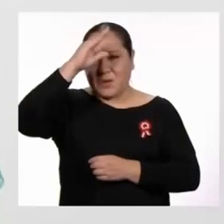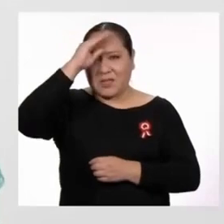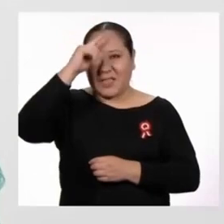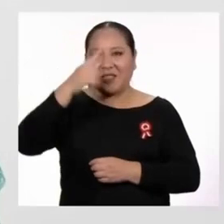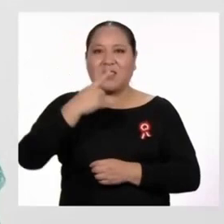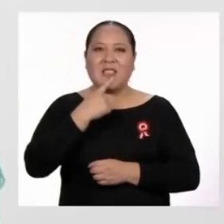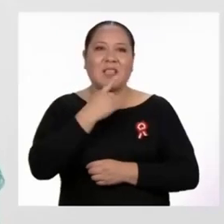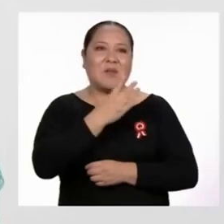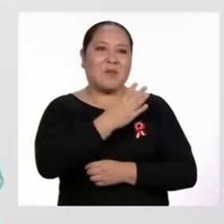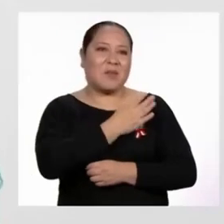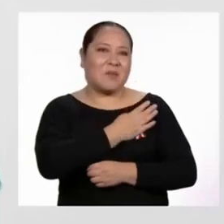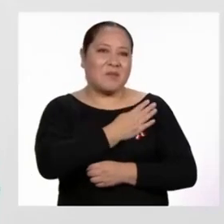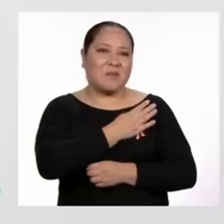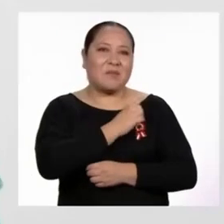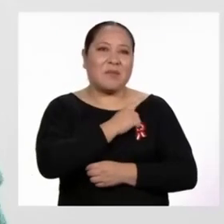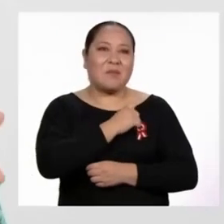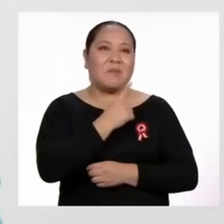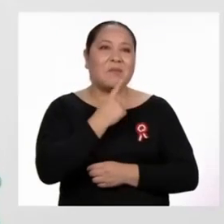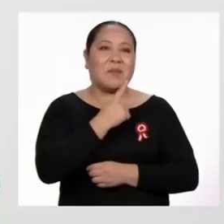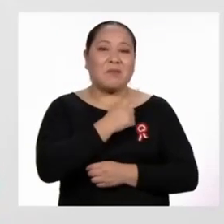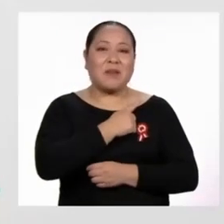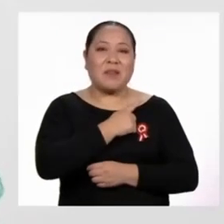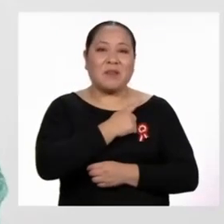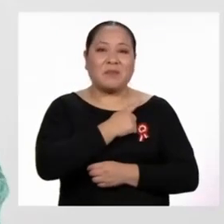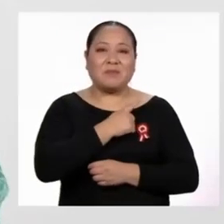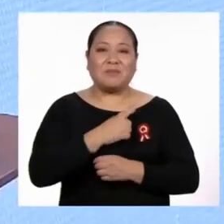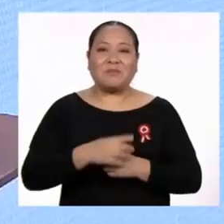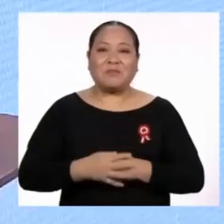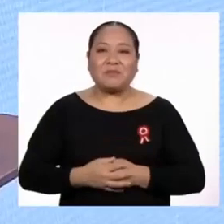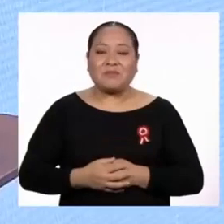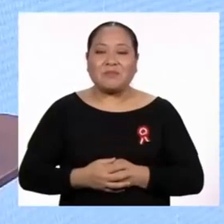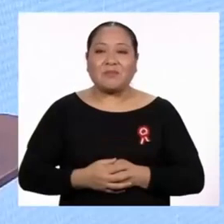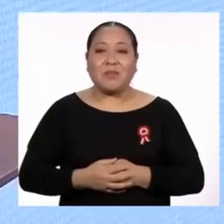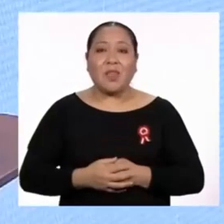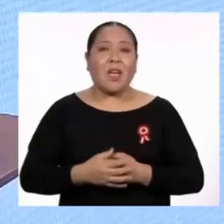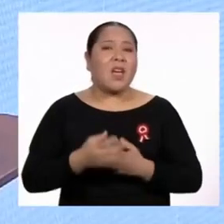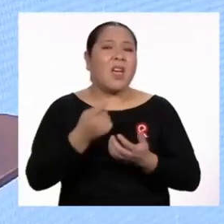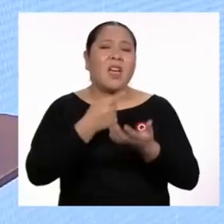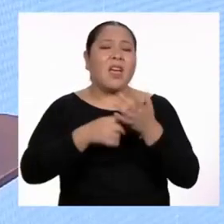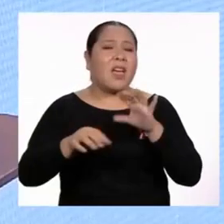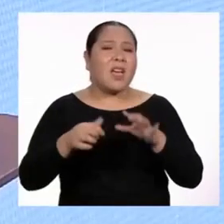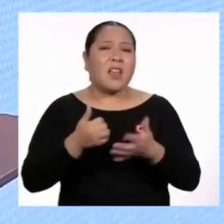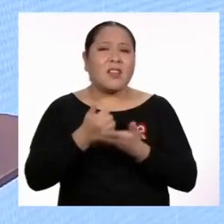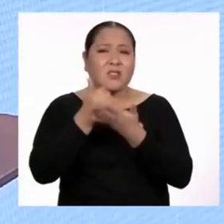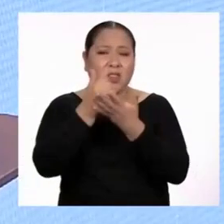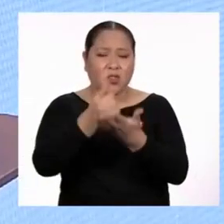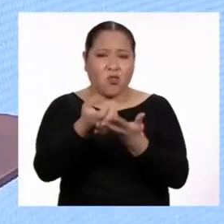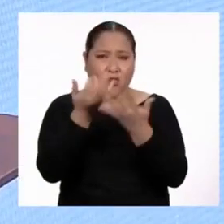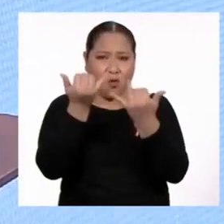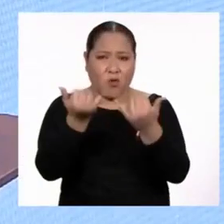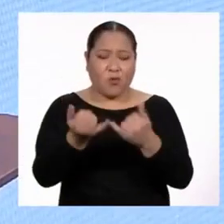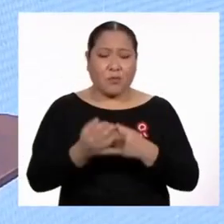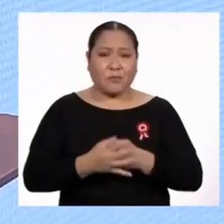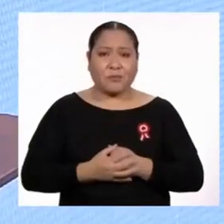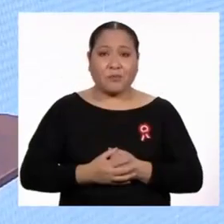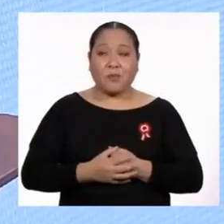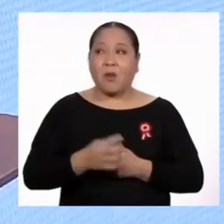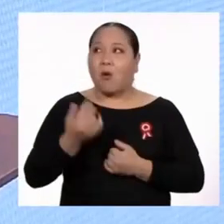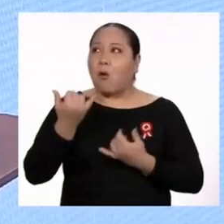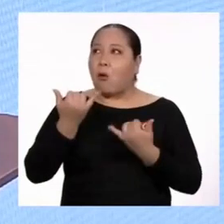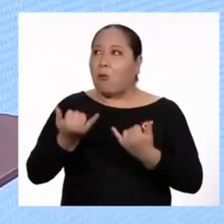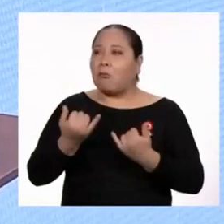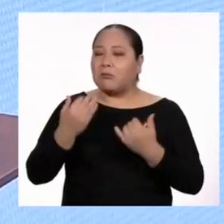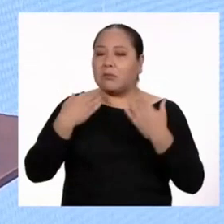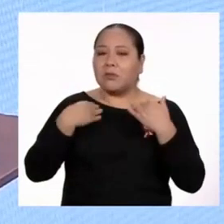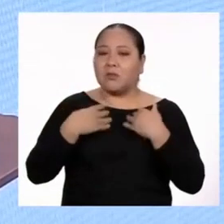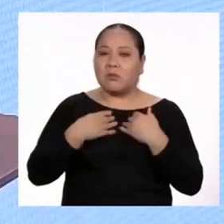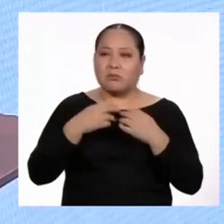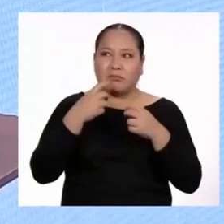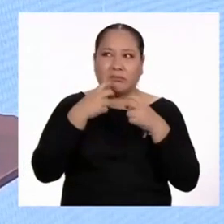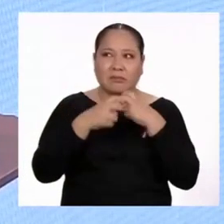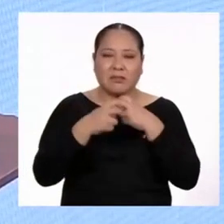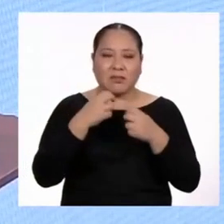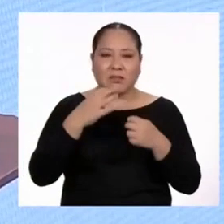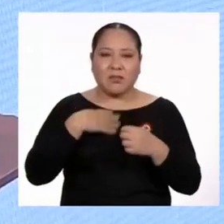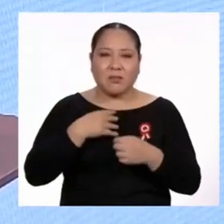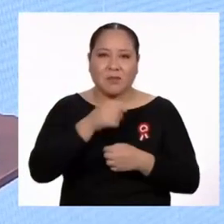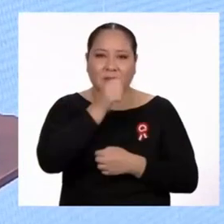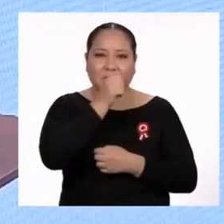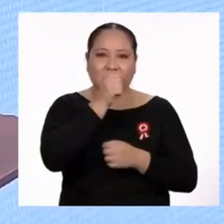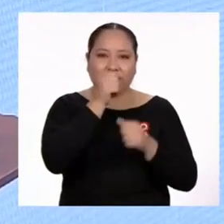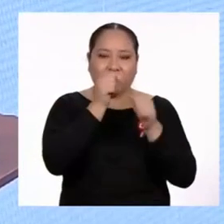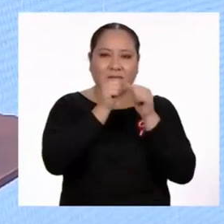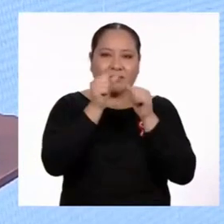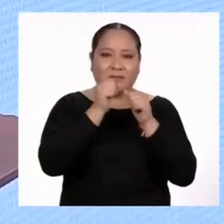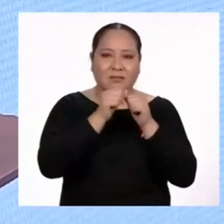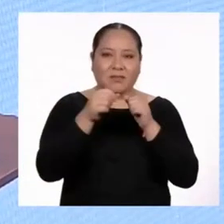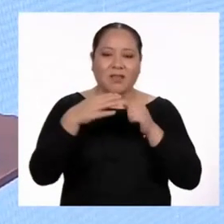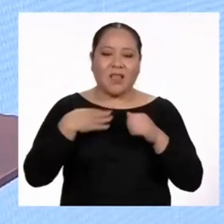¿Qué tal? ¿En qué puedo servirles el día de hoy? Justo el día de hoy he tenido un problema con la contraseña de mi cuenta